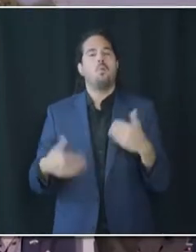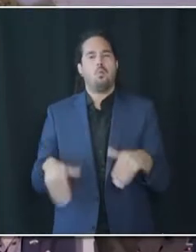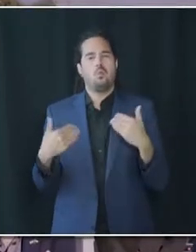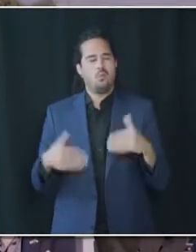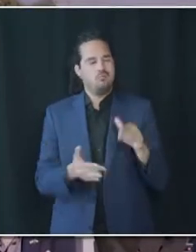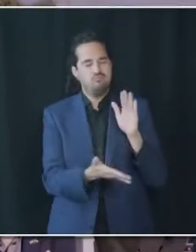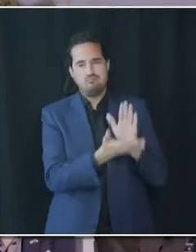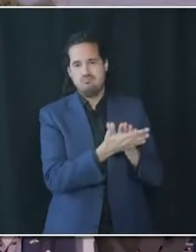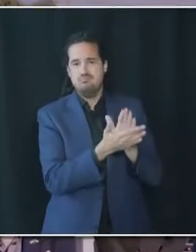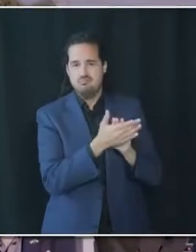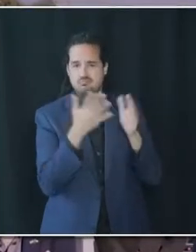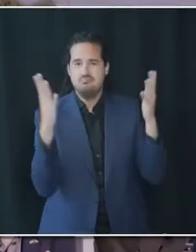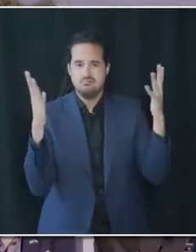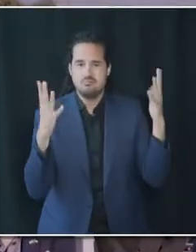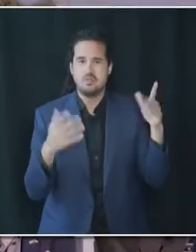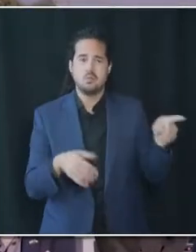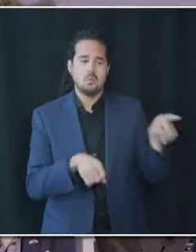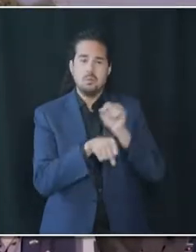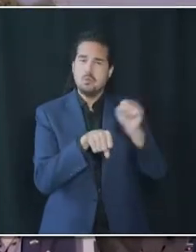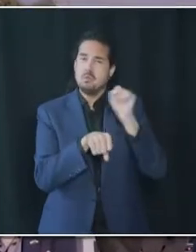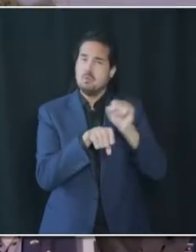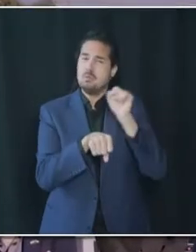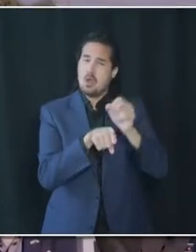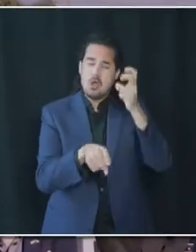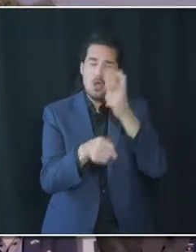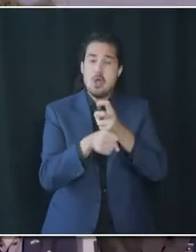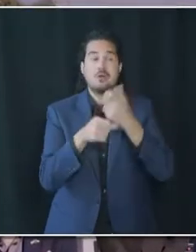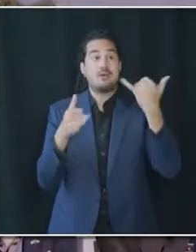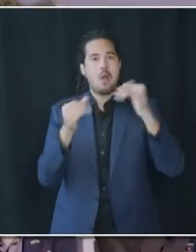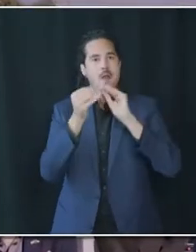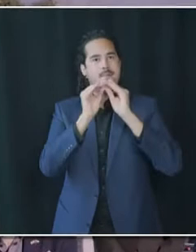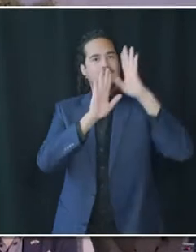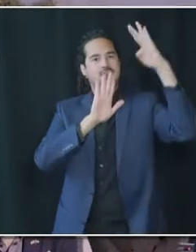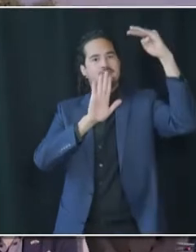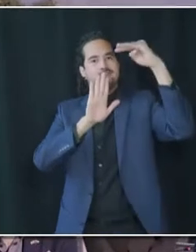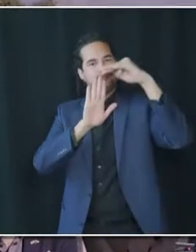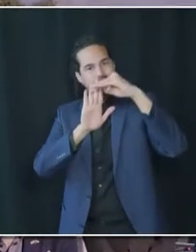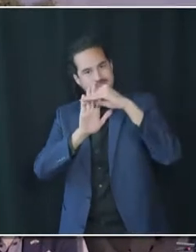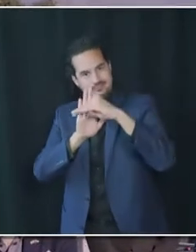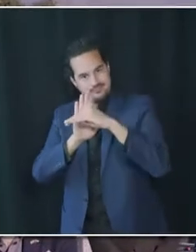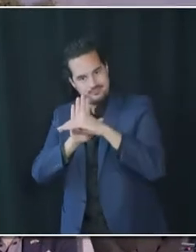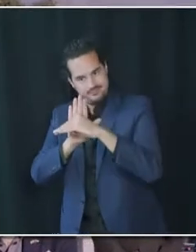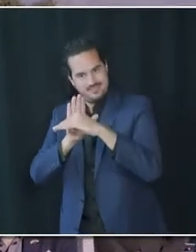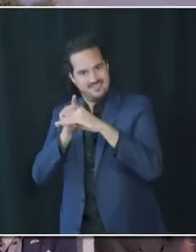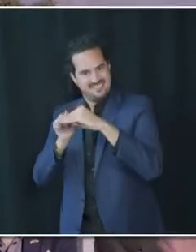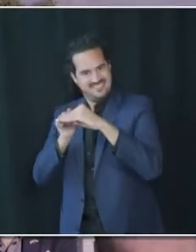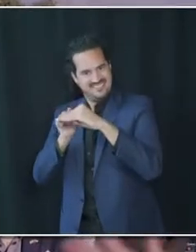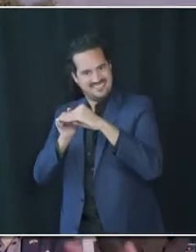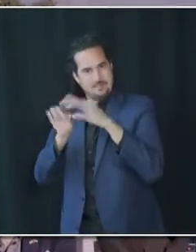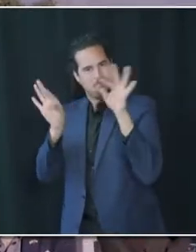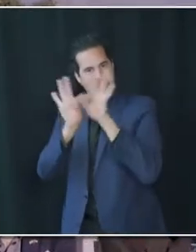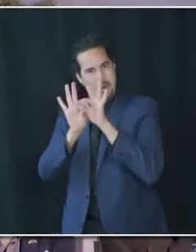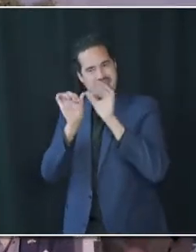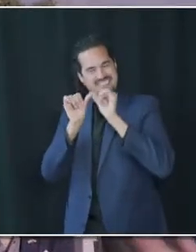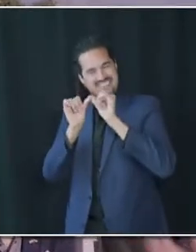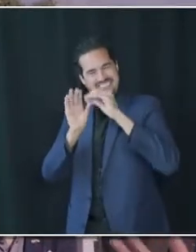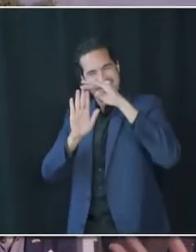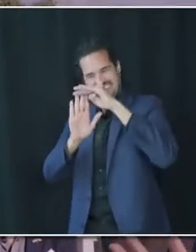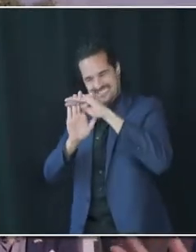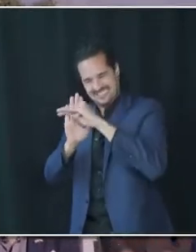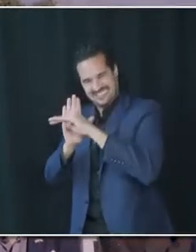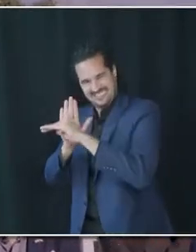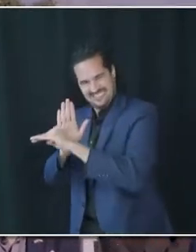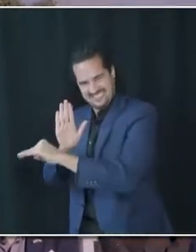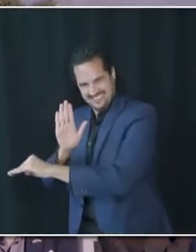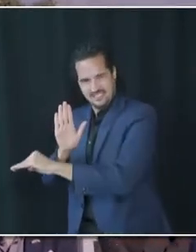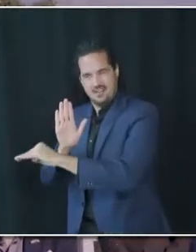rebajado este aumento es entonces importante mantener esto que siga bajando queremos